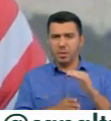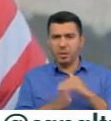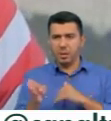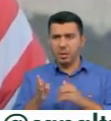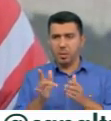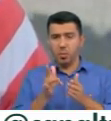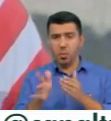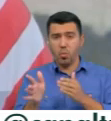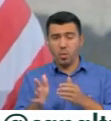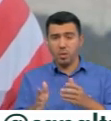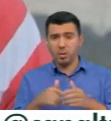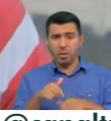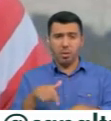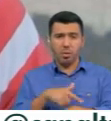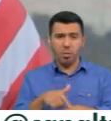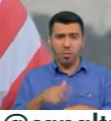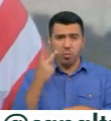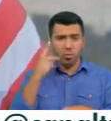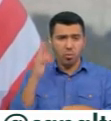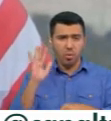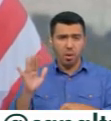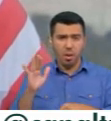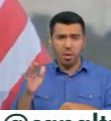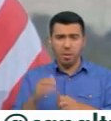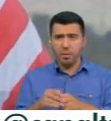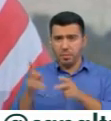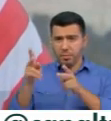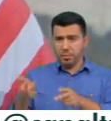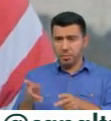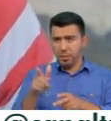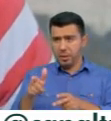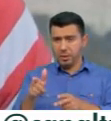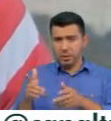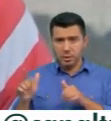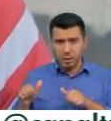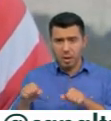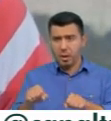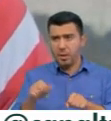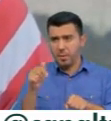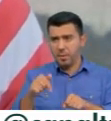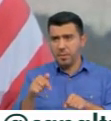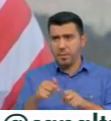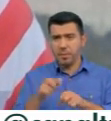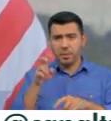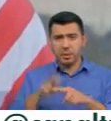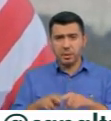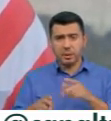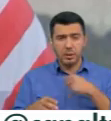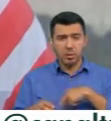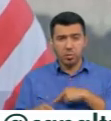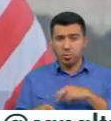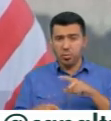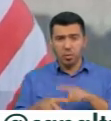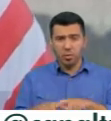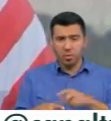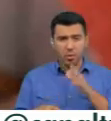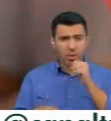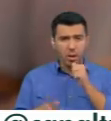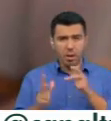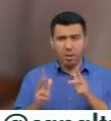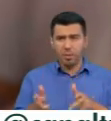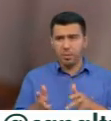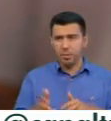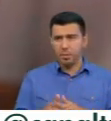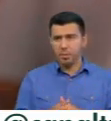duramos dos días con la paciente en una camilla sin una silla para nosotros poder descansar